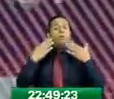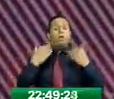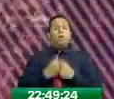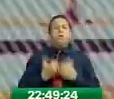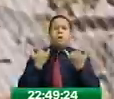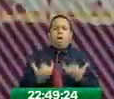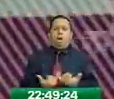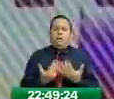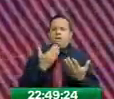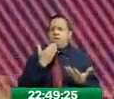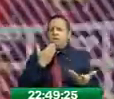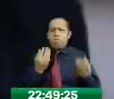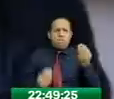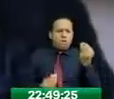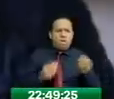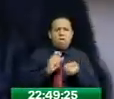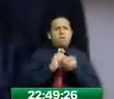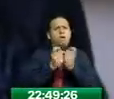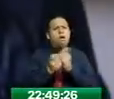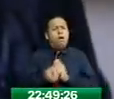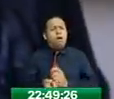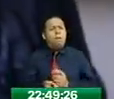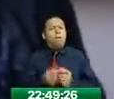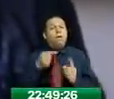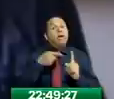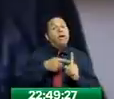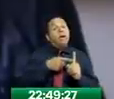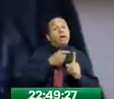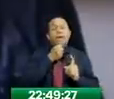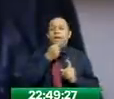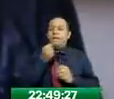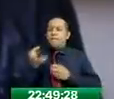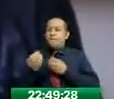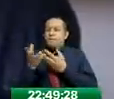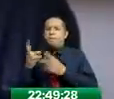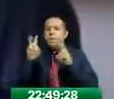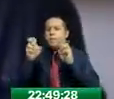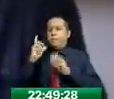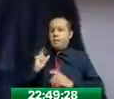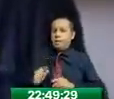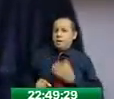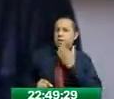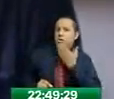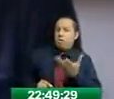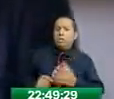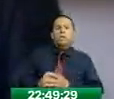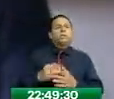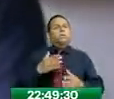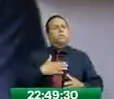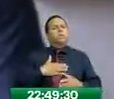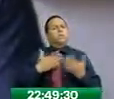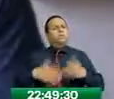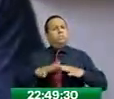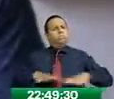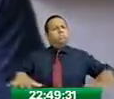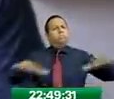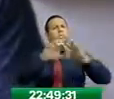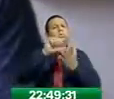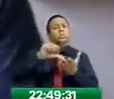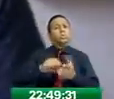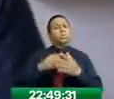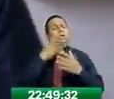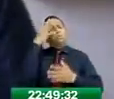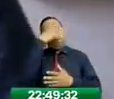de los casos, el artista compartió con Primera Fila los detalles de su canción. Inspirarse con una ciudad tan hermosa, oye, que tiene